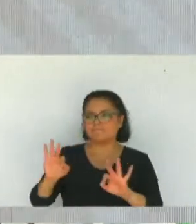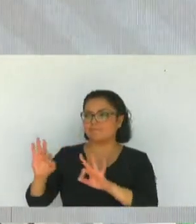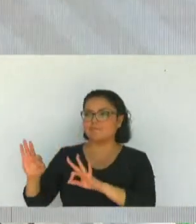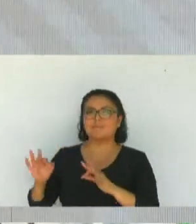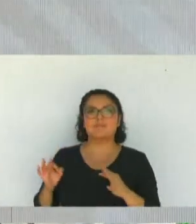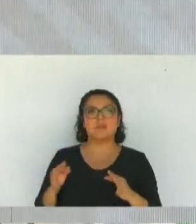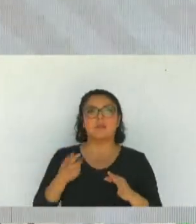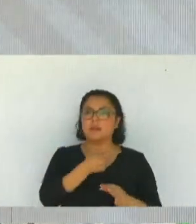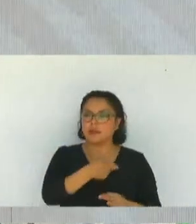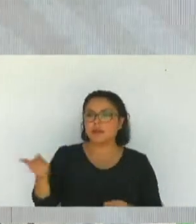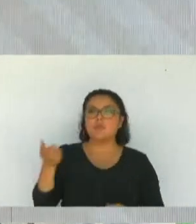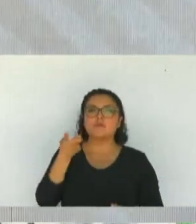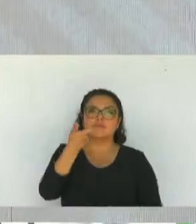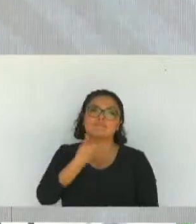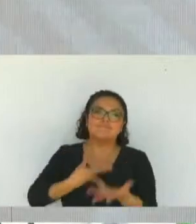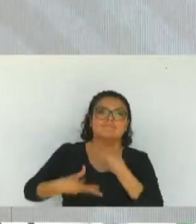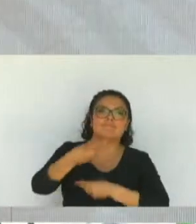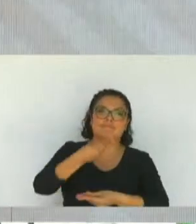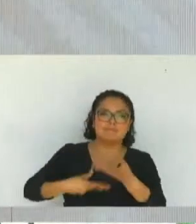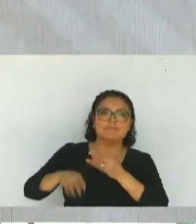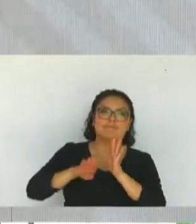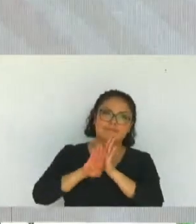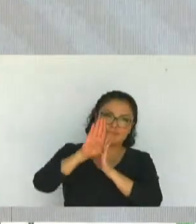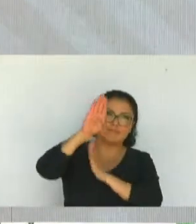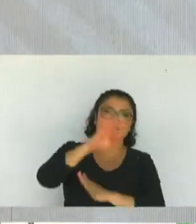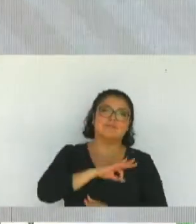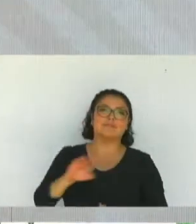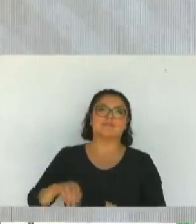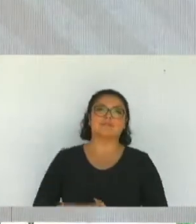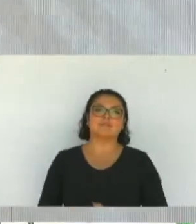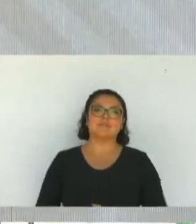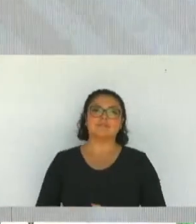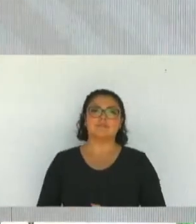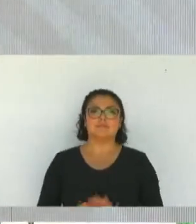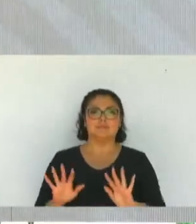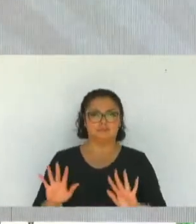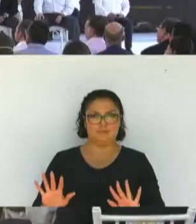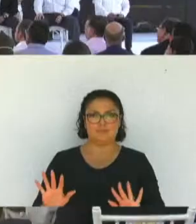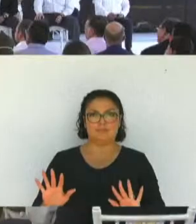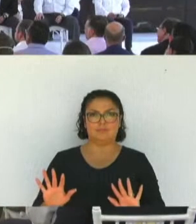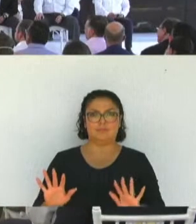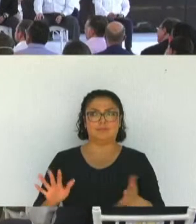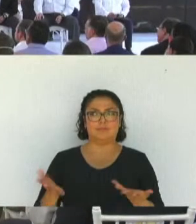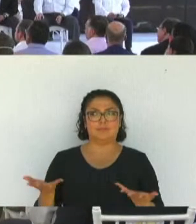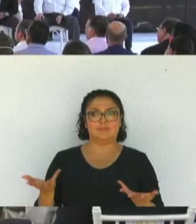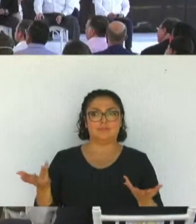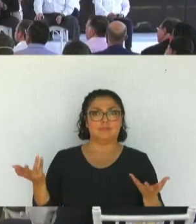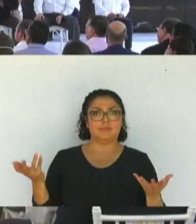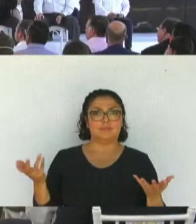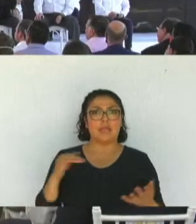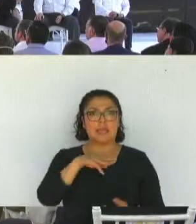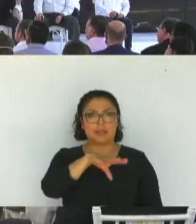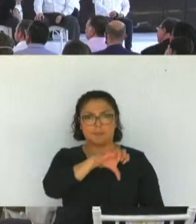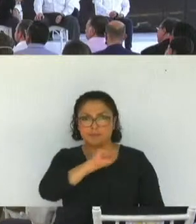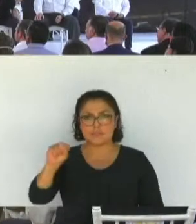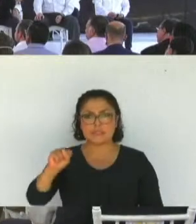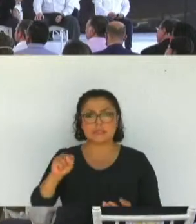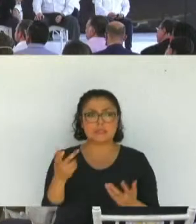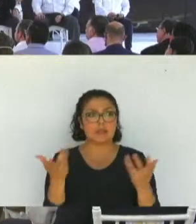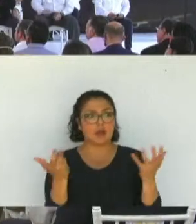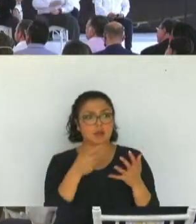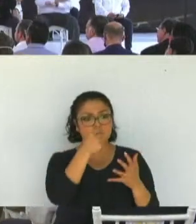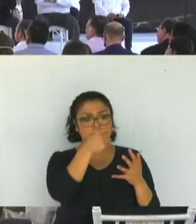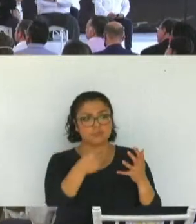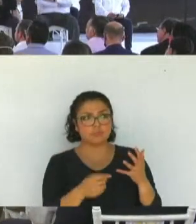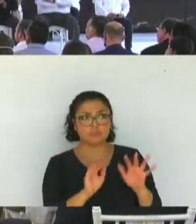la economía. Pero déjenme compartirles que no solo fueron esas acciones que llevó a cabo el Seguro Social o los